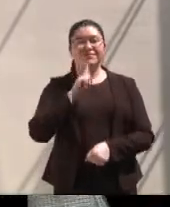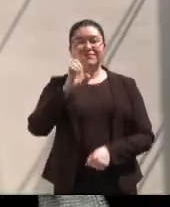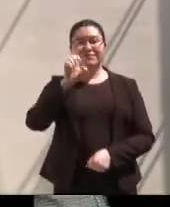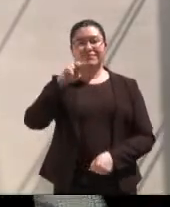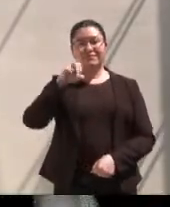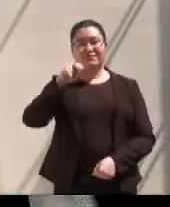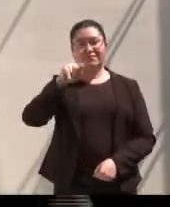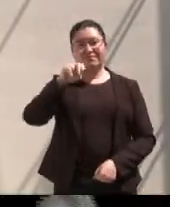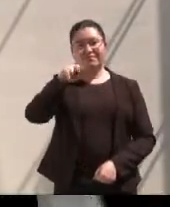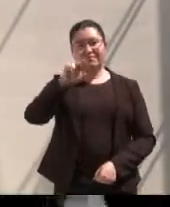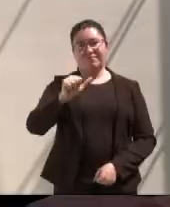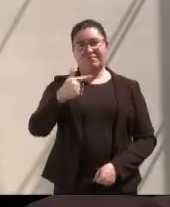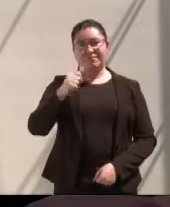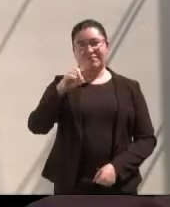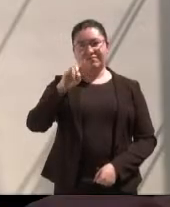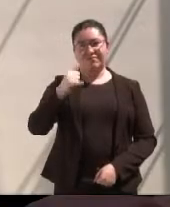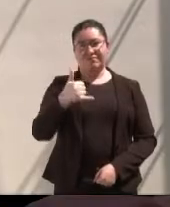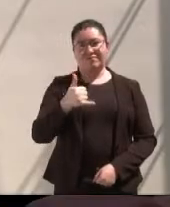Ramos.